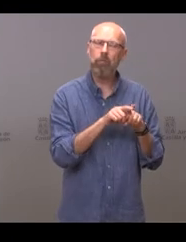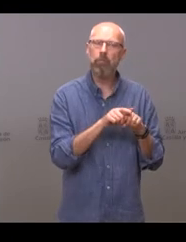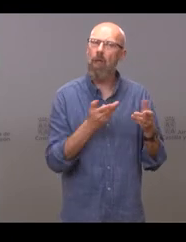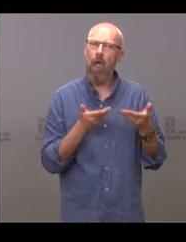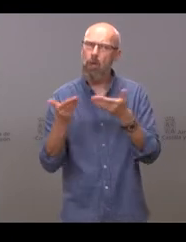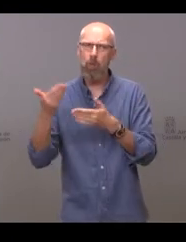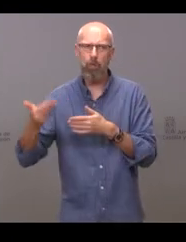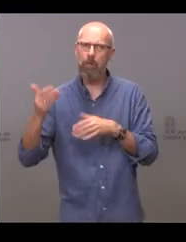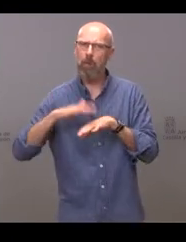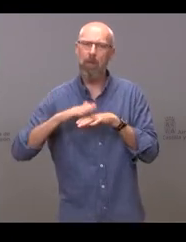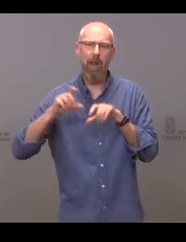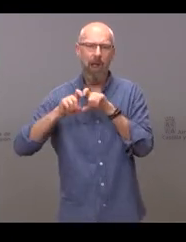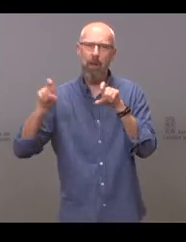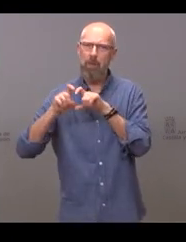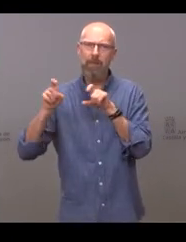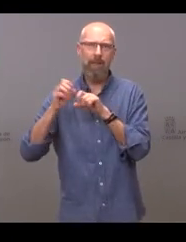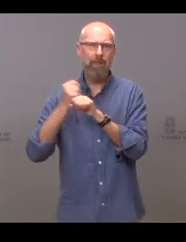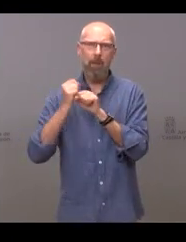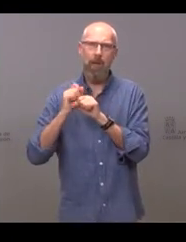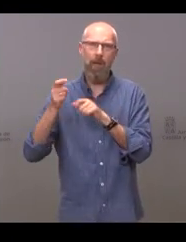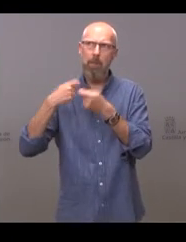muchas empresas de todos los que están internacionalizadas